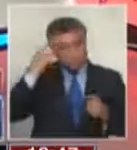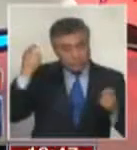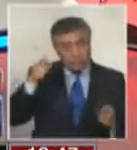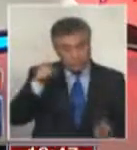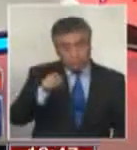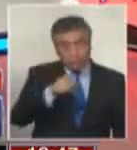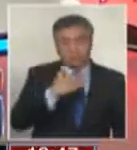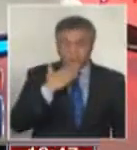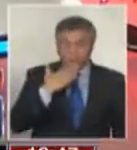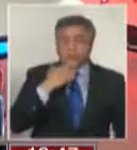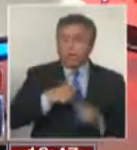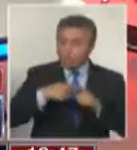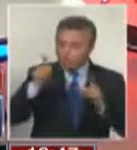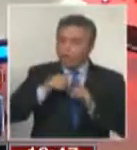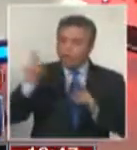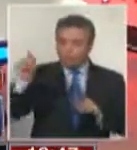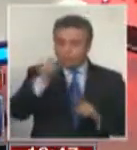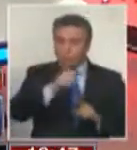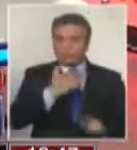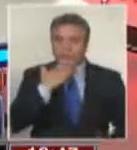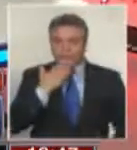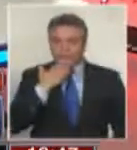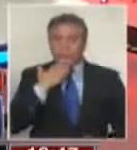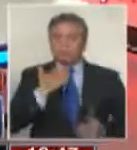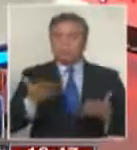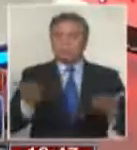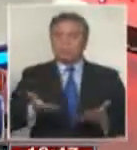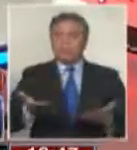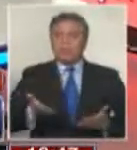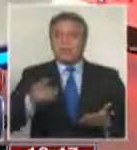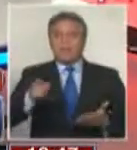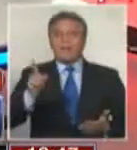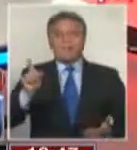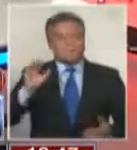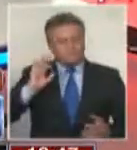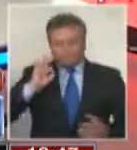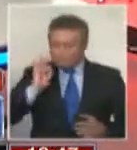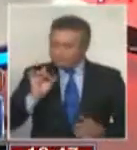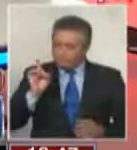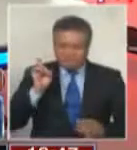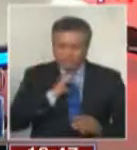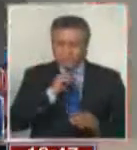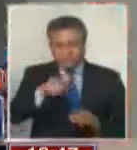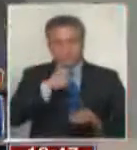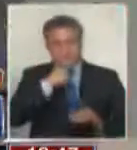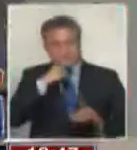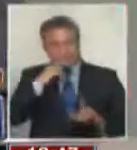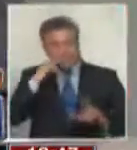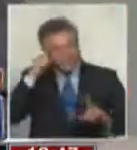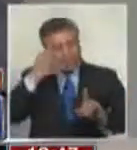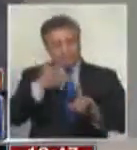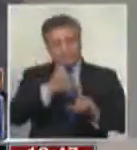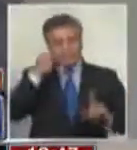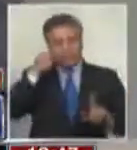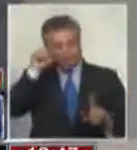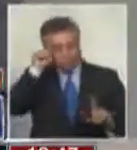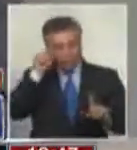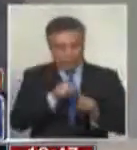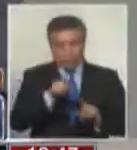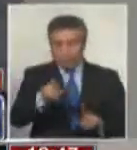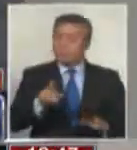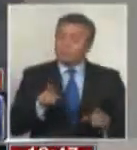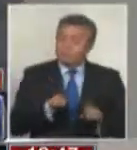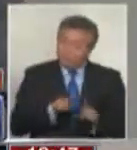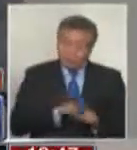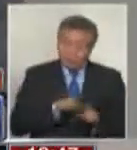en otros medios para que finalmente se consiga el objetivo que es tan bueno donde el modo creo yo como los universitarios